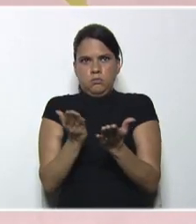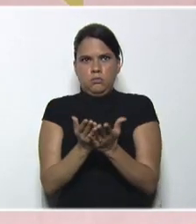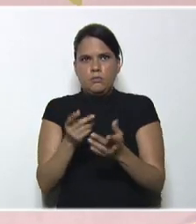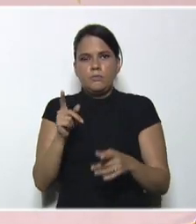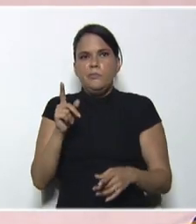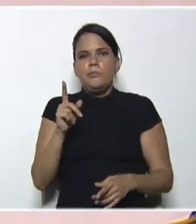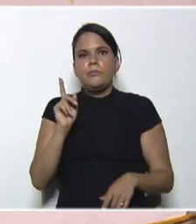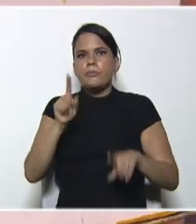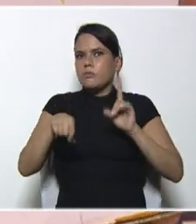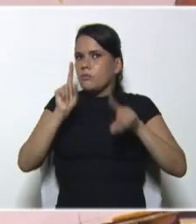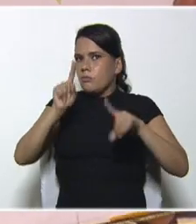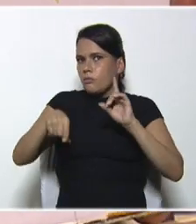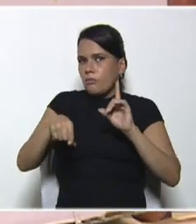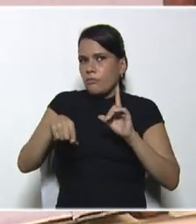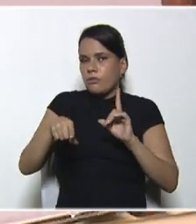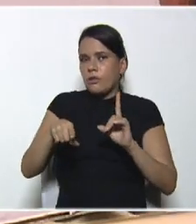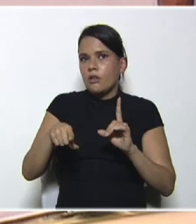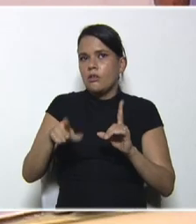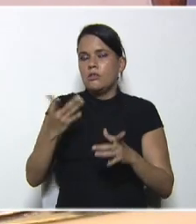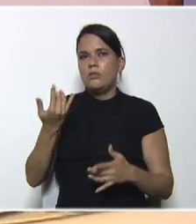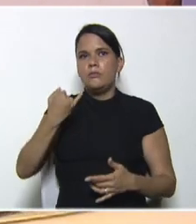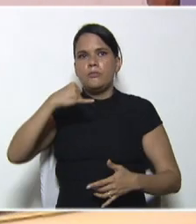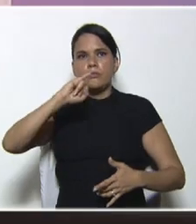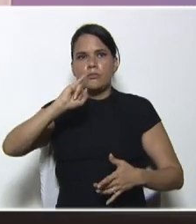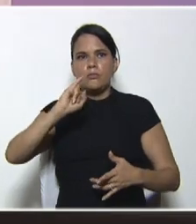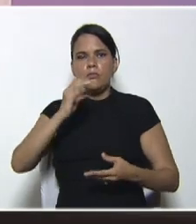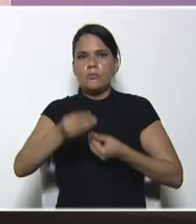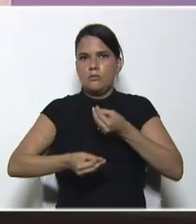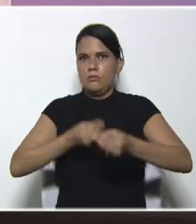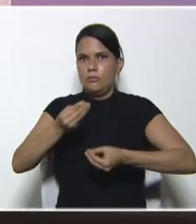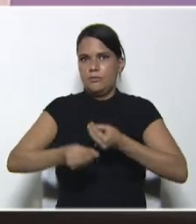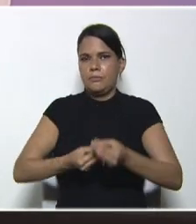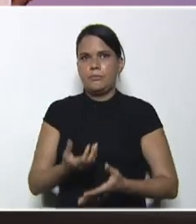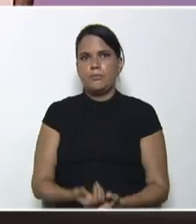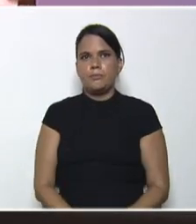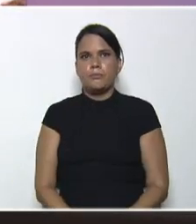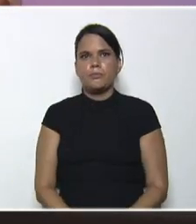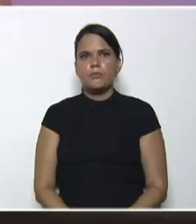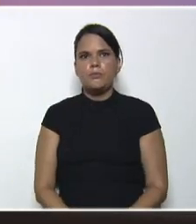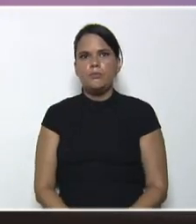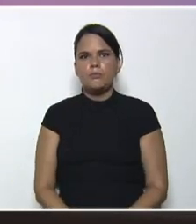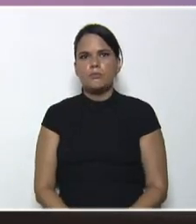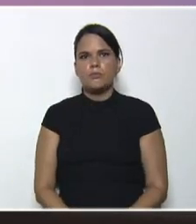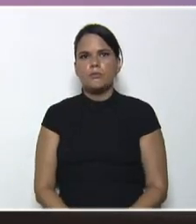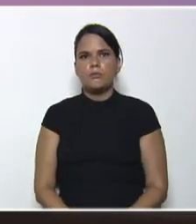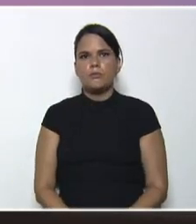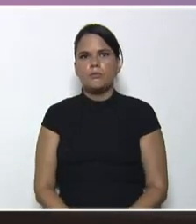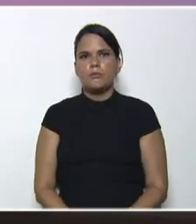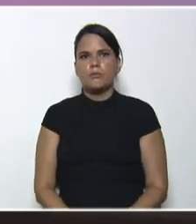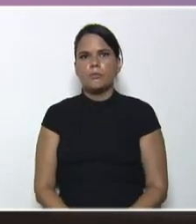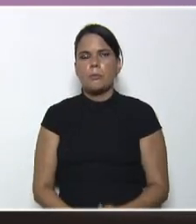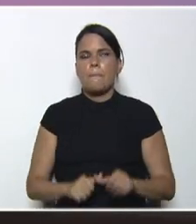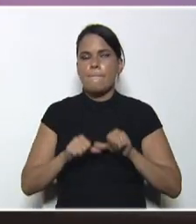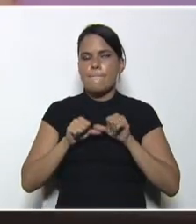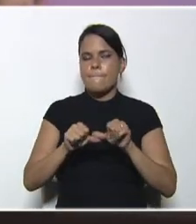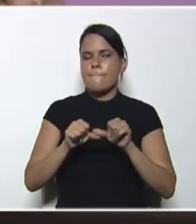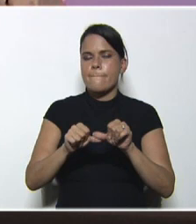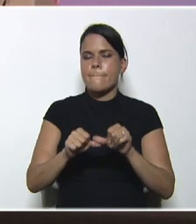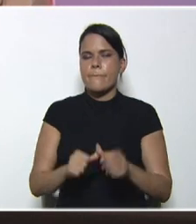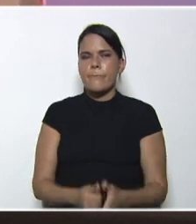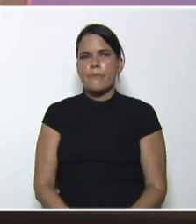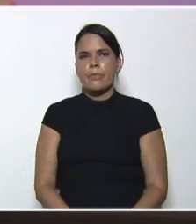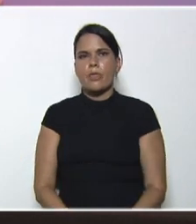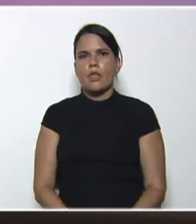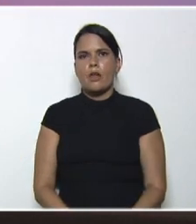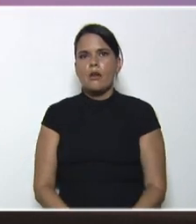los grupos que hayamos conformado. Muy bien. Continuamos.